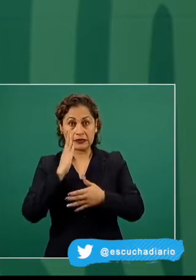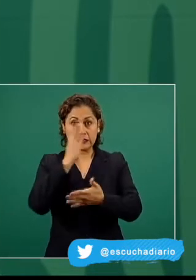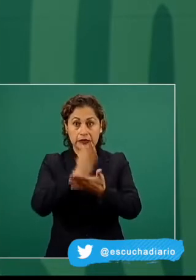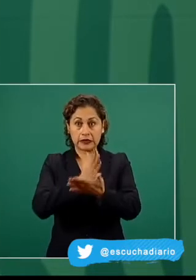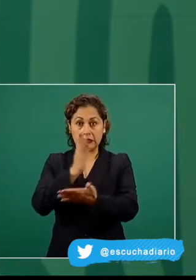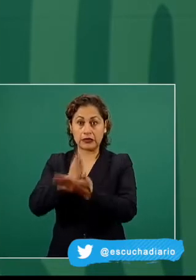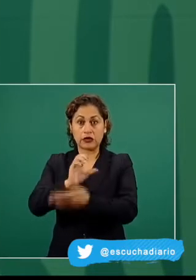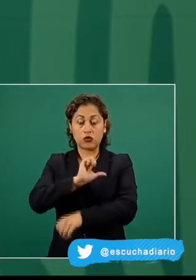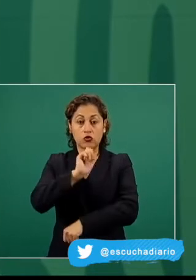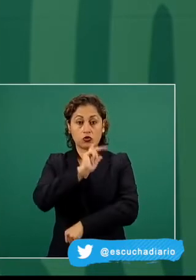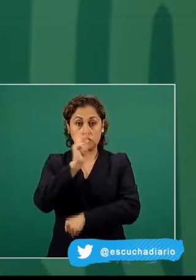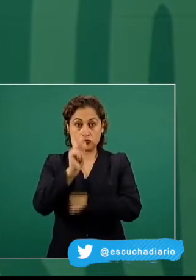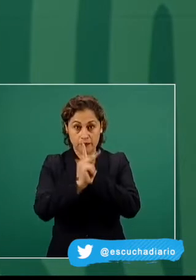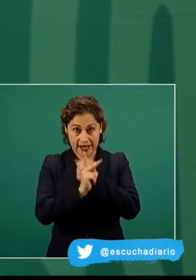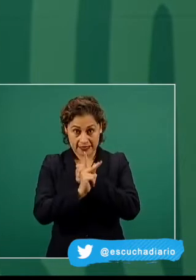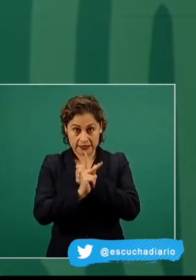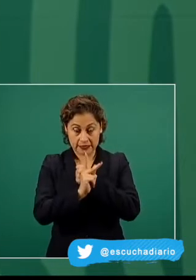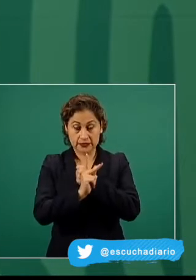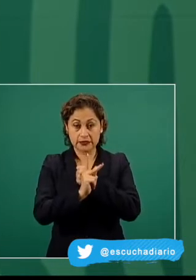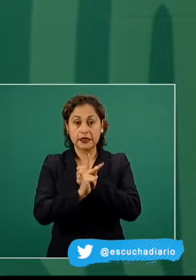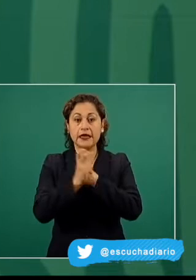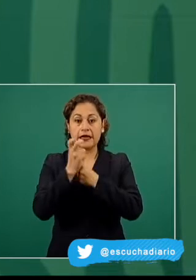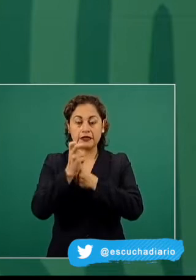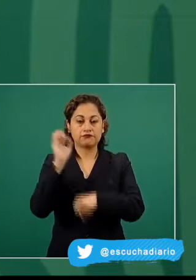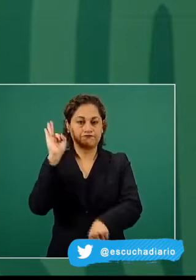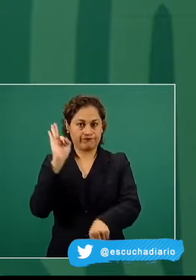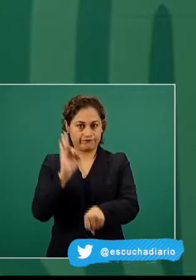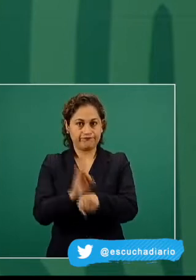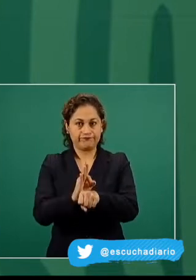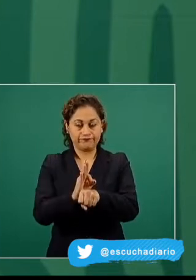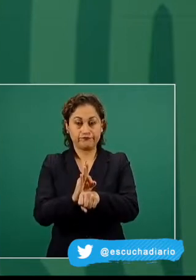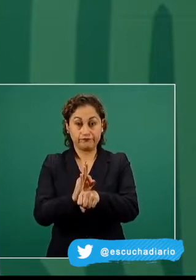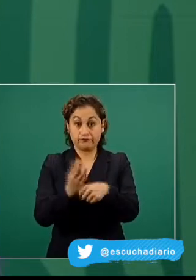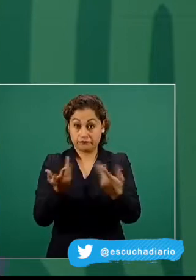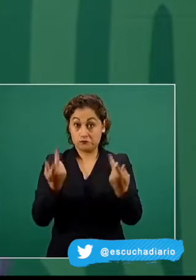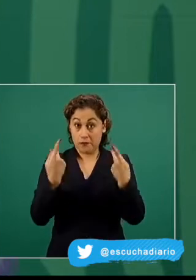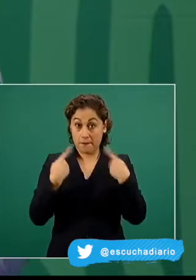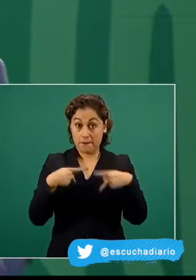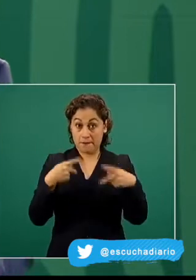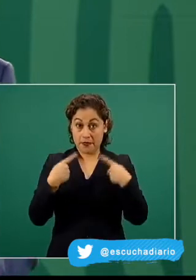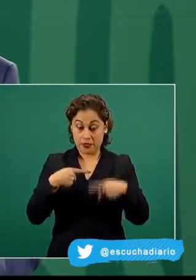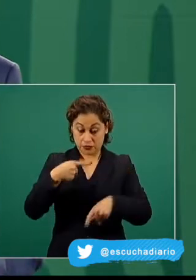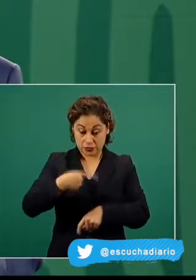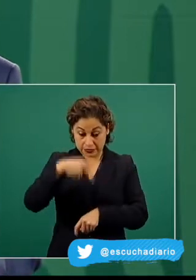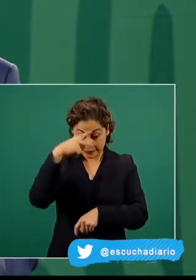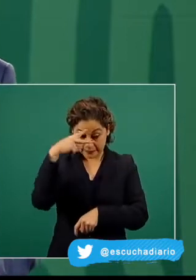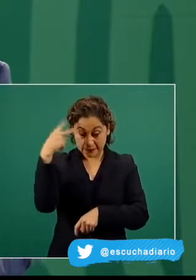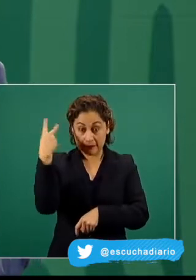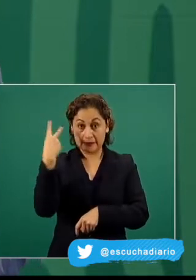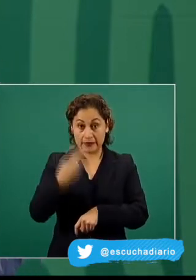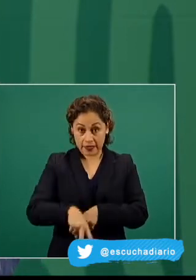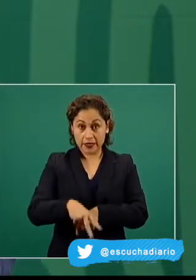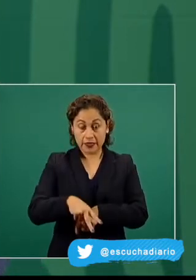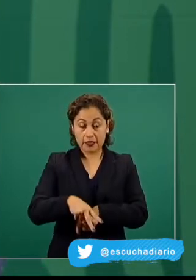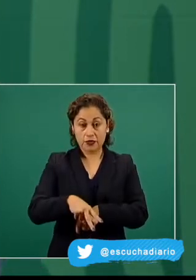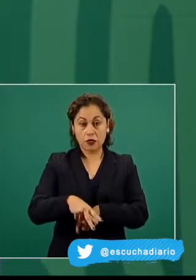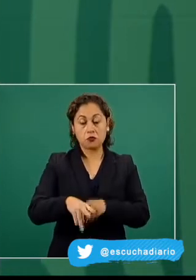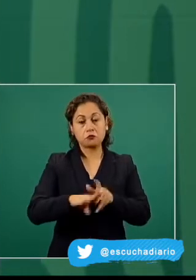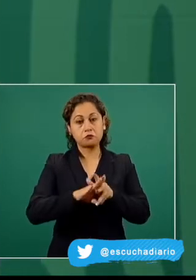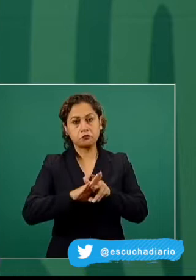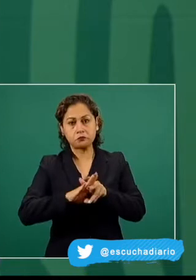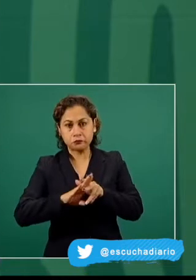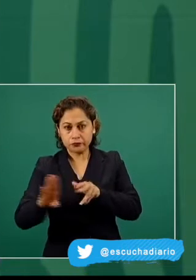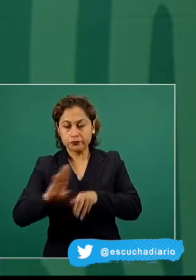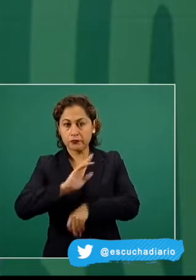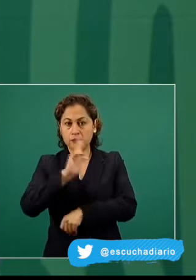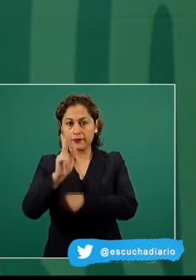de apoyo a migrantes que regresan en estas fechas al país. Señala que el 2020 fue un año atípico por el envío de recursos de nuestros